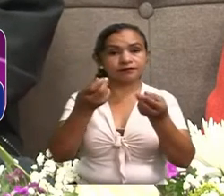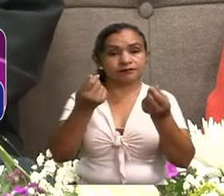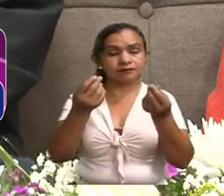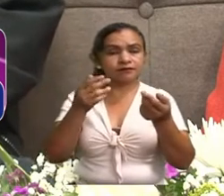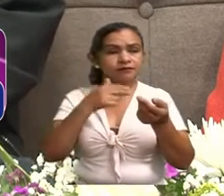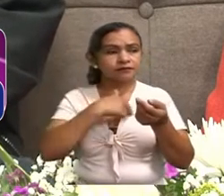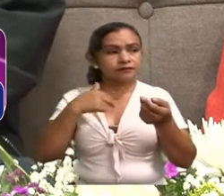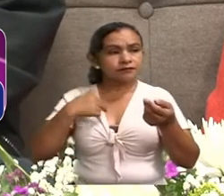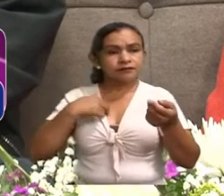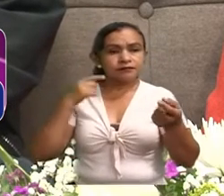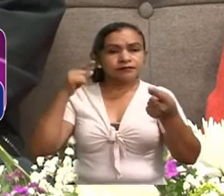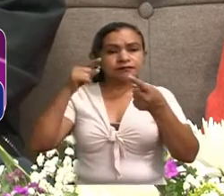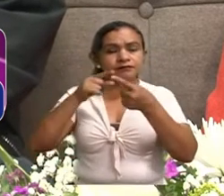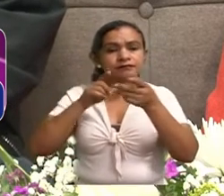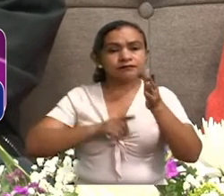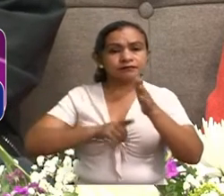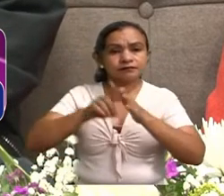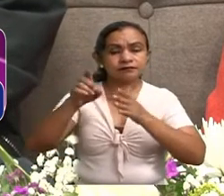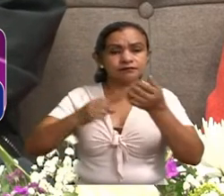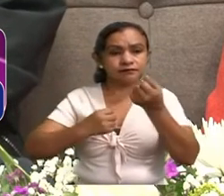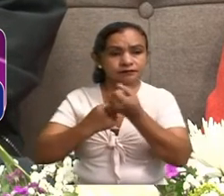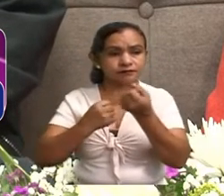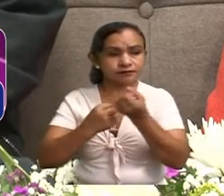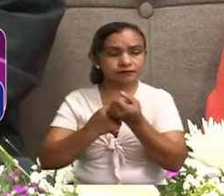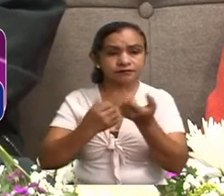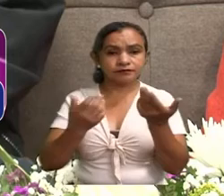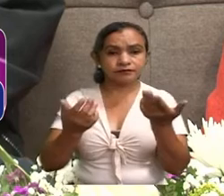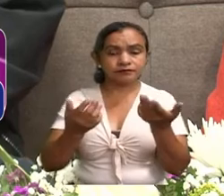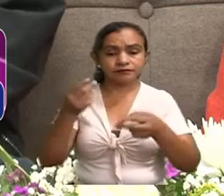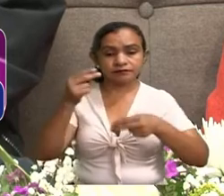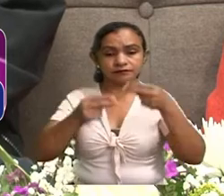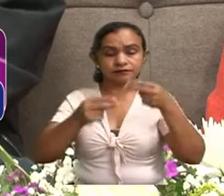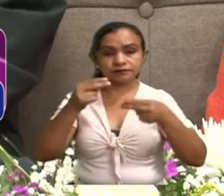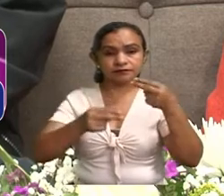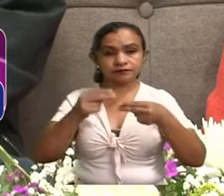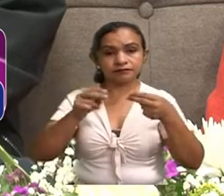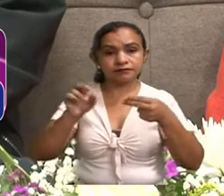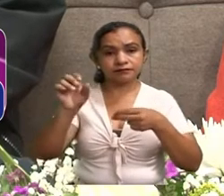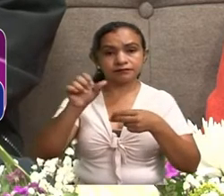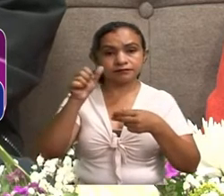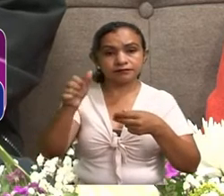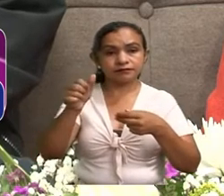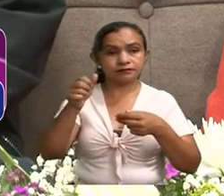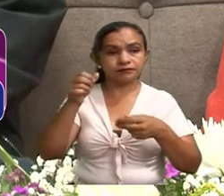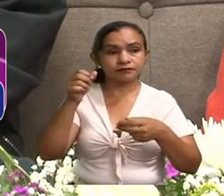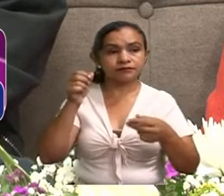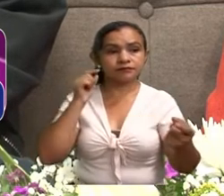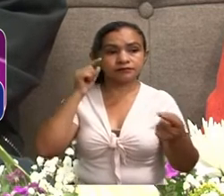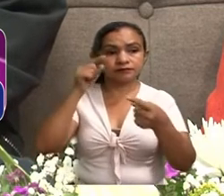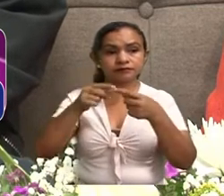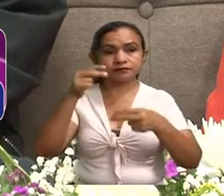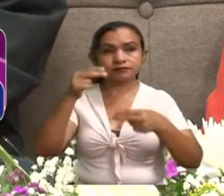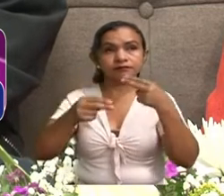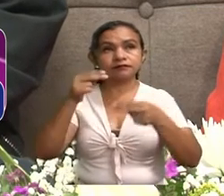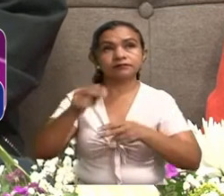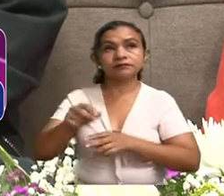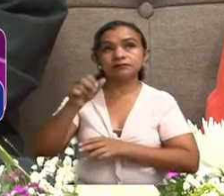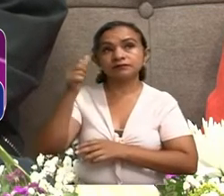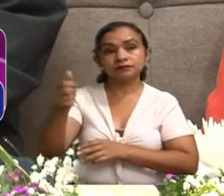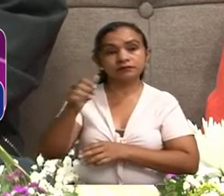alrededor de los Objetivos de Desarrollo Sostenible, el objetivo número 6, y este objetivo número 6 tiene